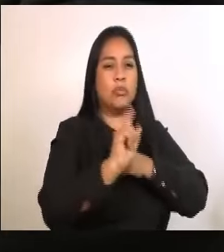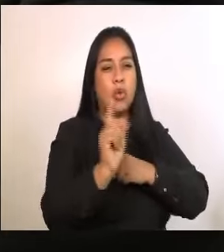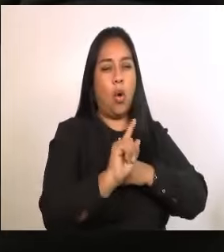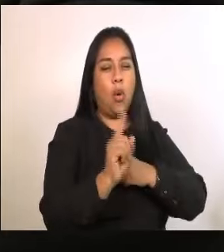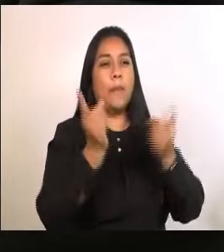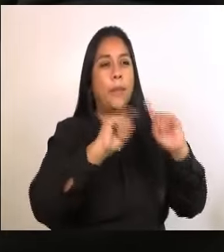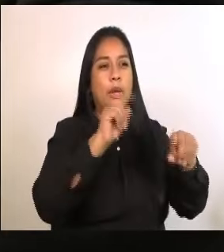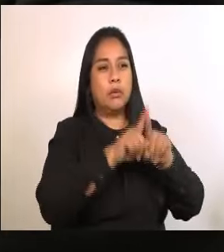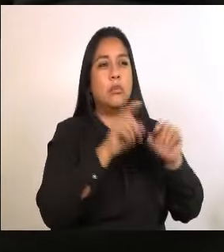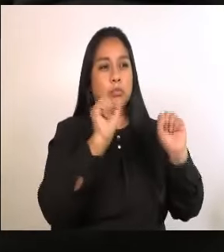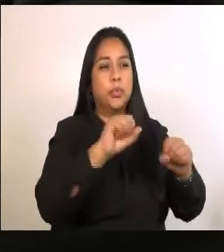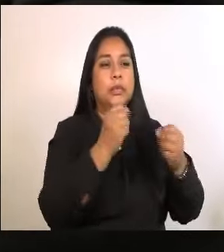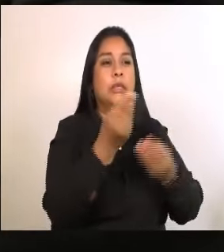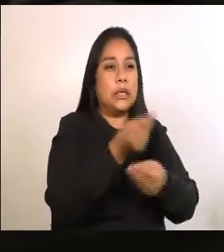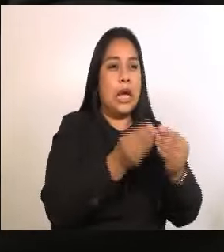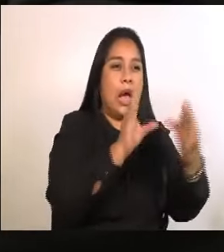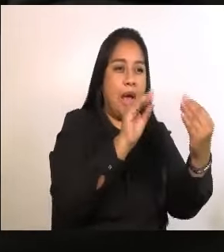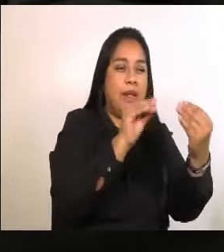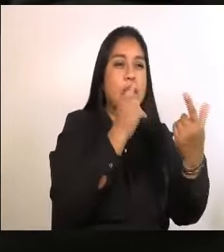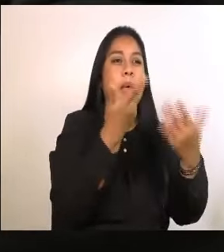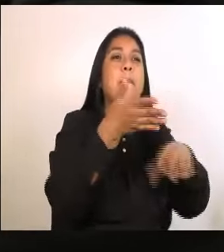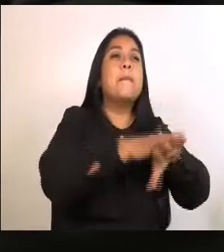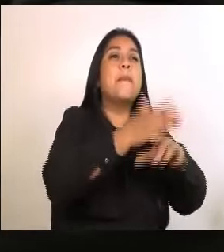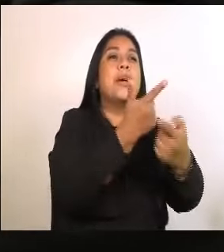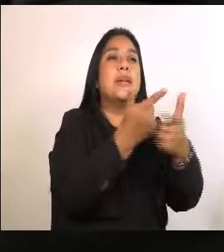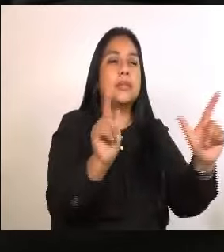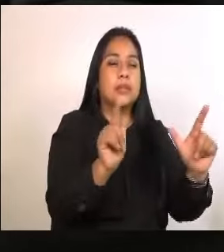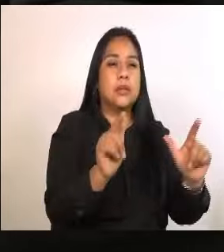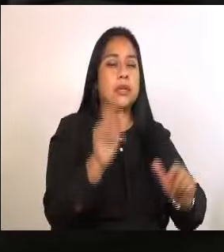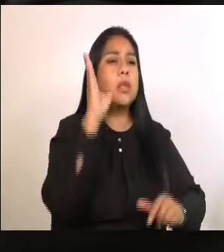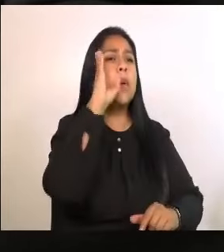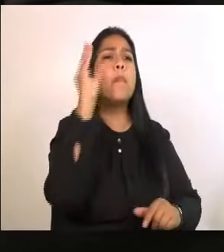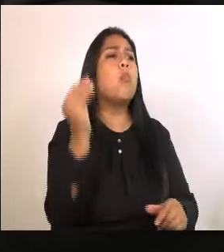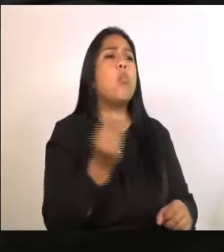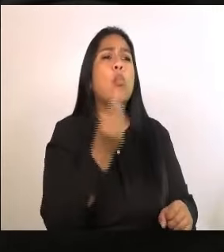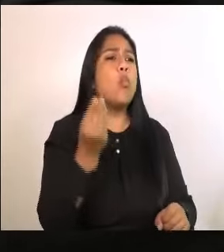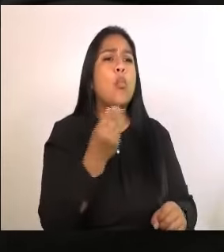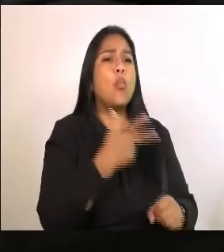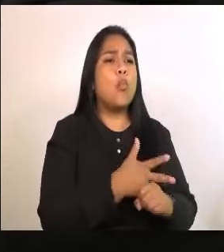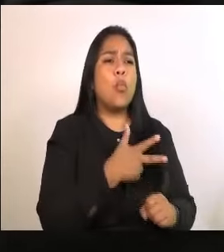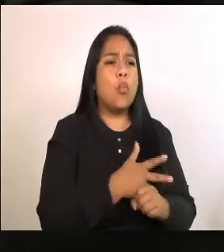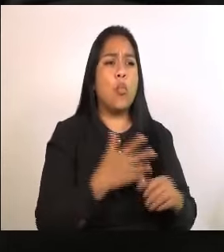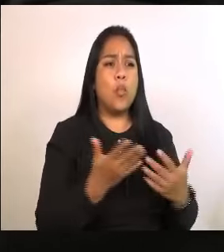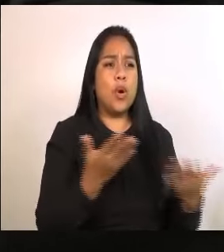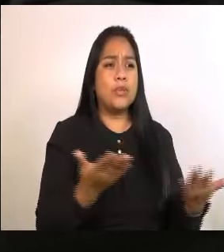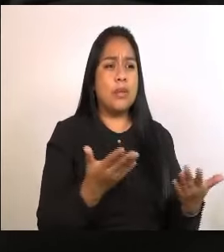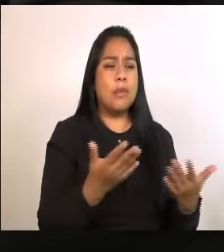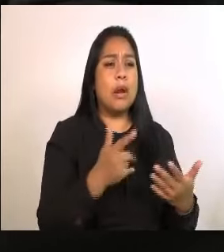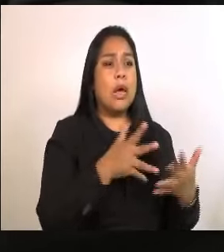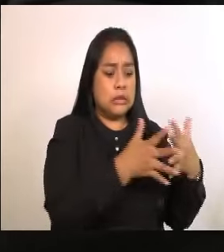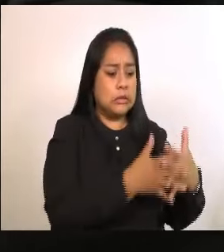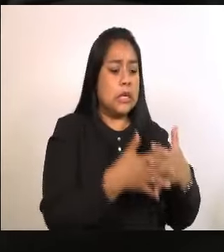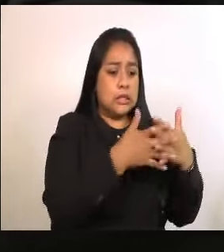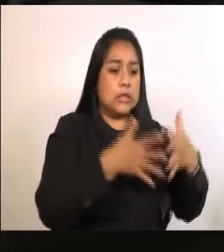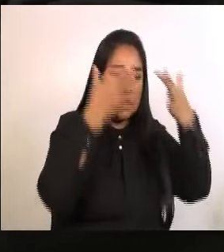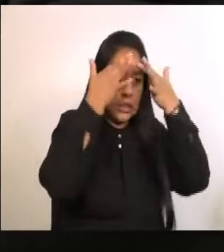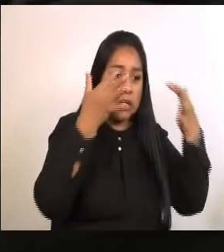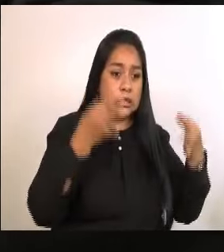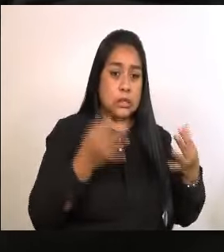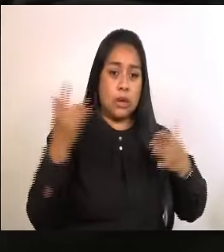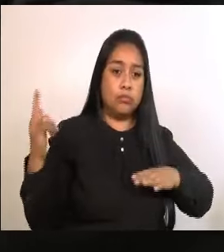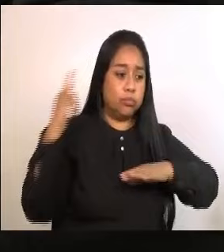más liberaciones? Y la última es, ¿por qué Guatemala? Explíquenos, ¿por qué Estados Unidos ha decidido